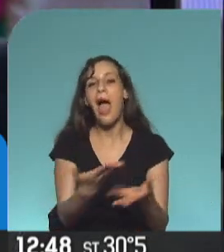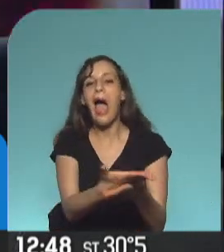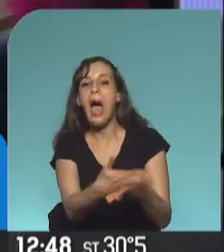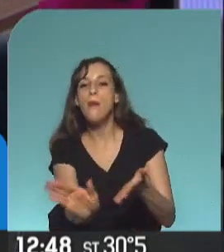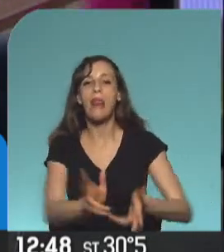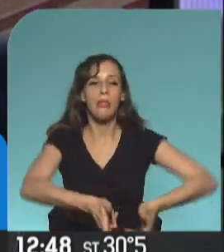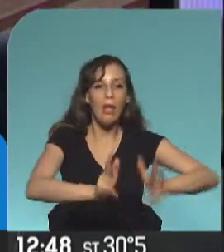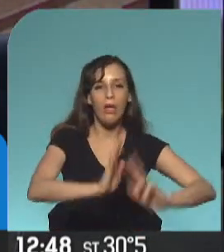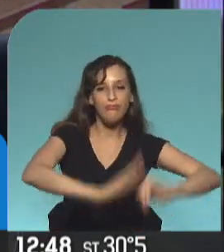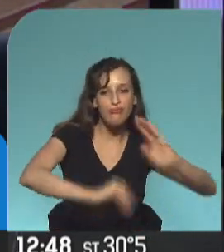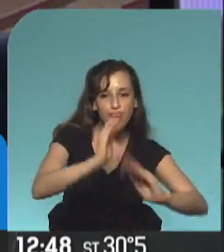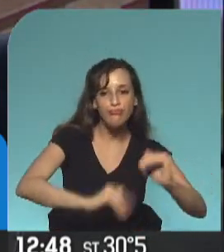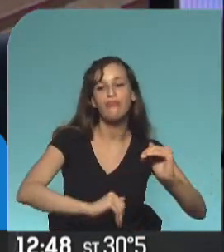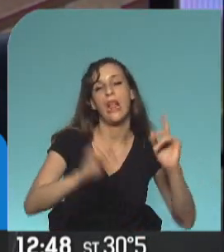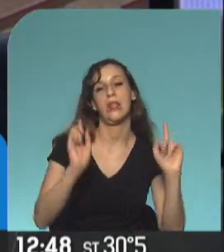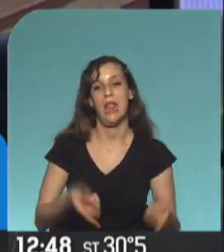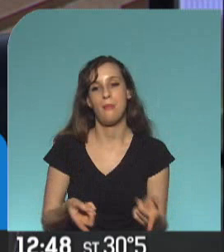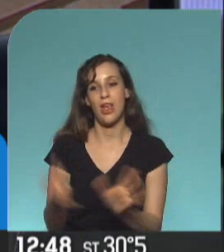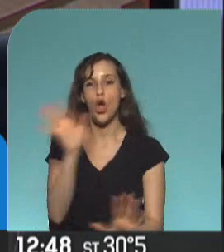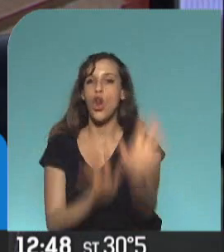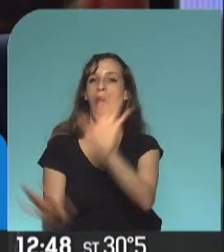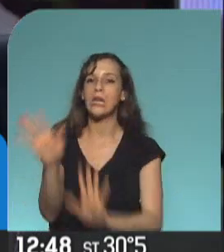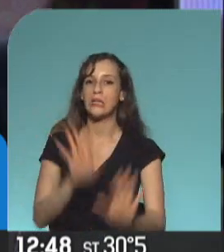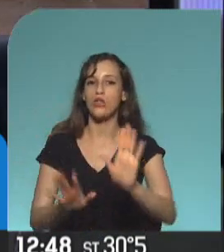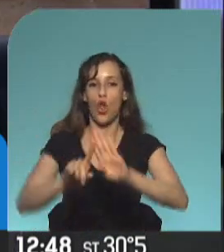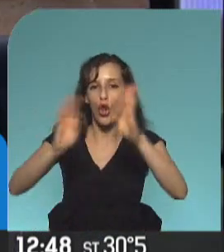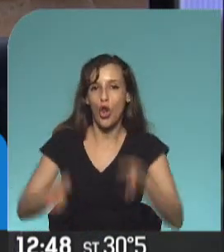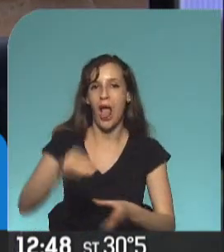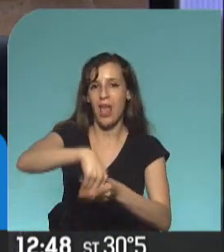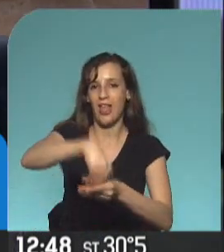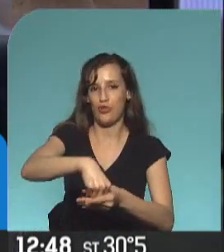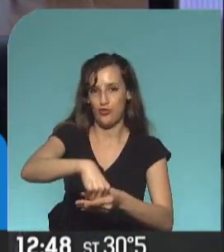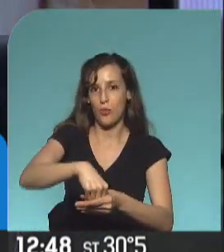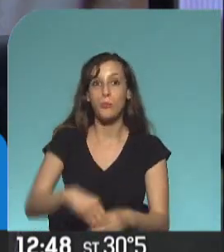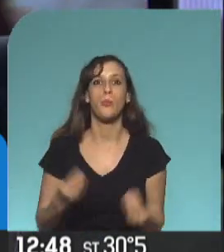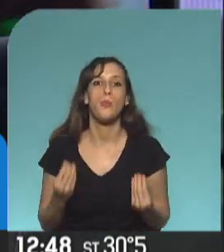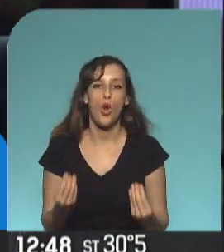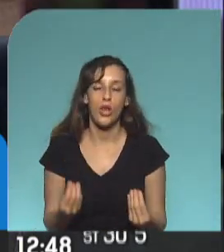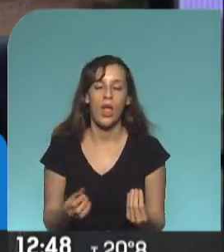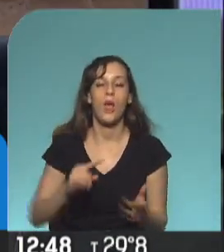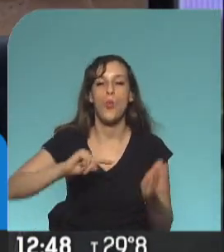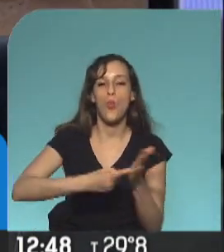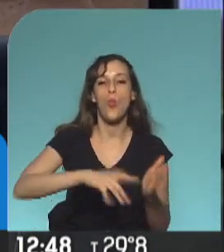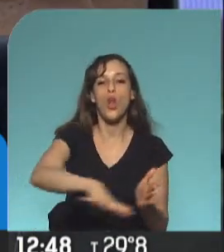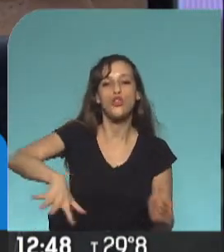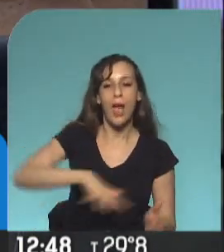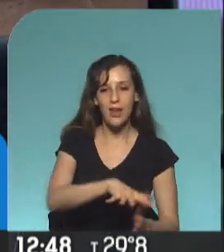infraestructura, de reorganización institucional, porque en la provincia de Buenos Aires muchas escuelas, no